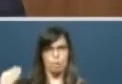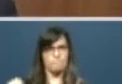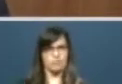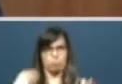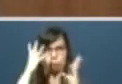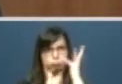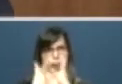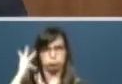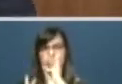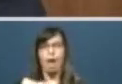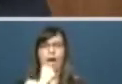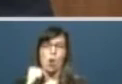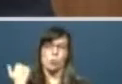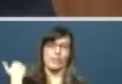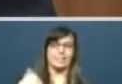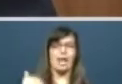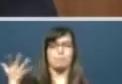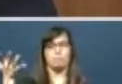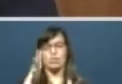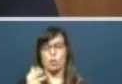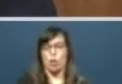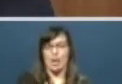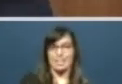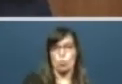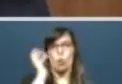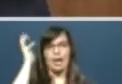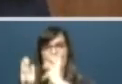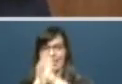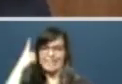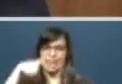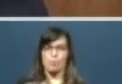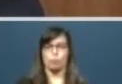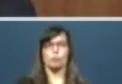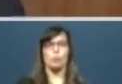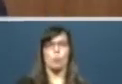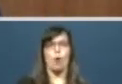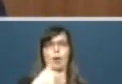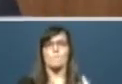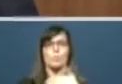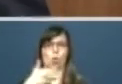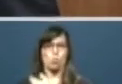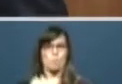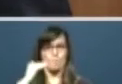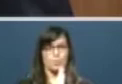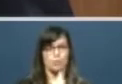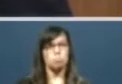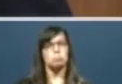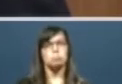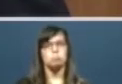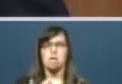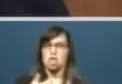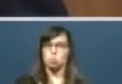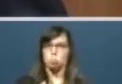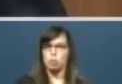los descensos que se estiman ya para la producción agrícola y ganadera de este ejercicio destaca un muy buen comportamiento de la industria